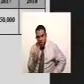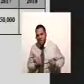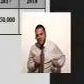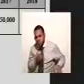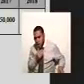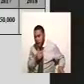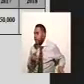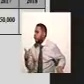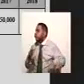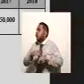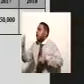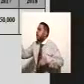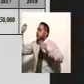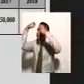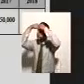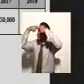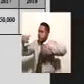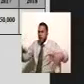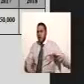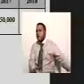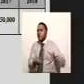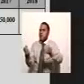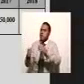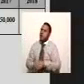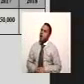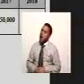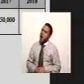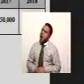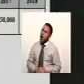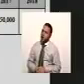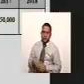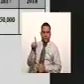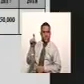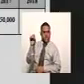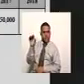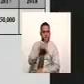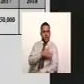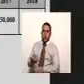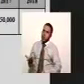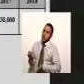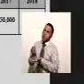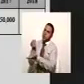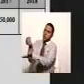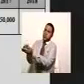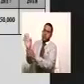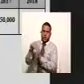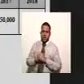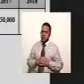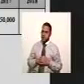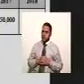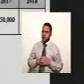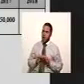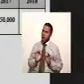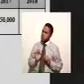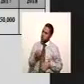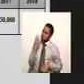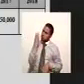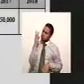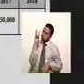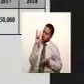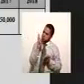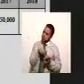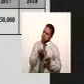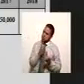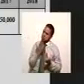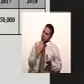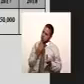pesos. Claro, uno pensaría, ¡ay, qué gran incentivo para que se busque el vehículo para